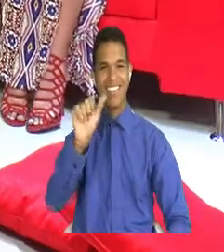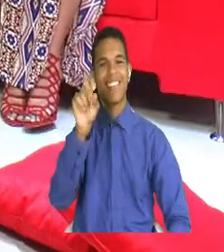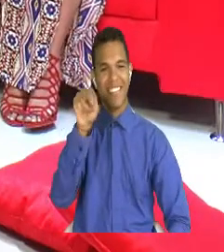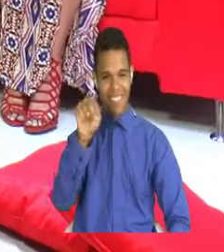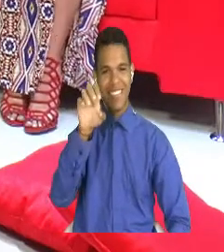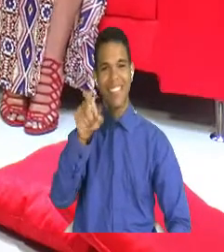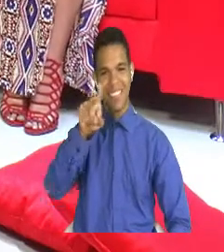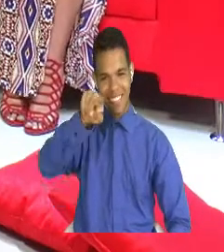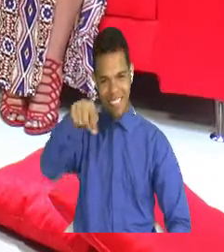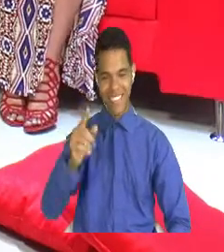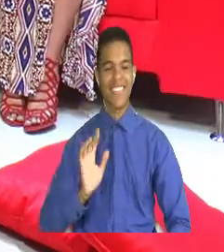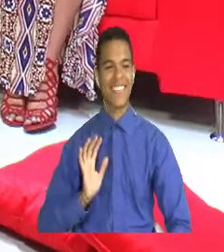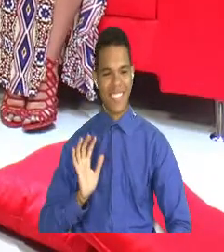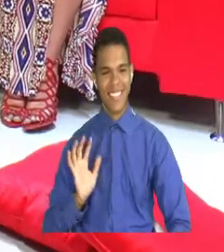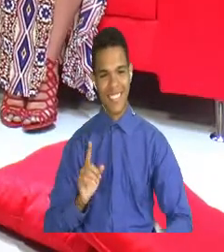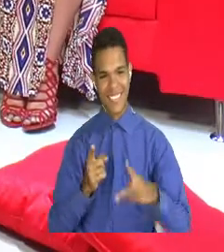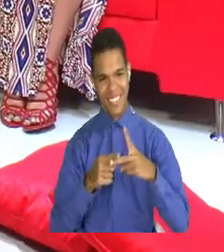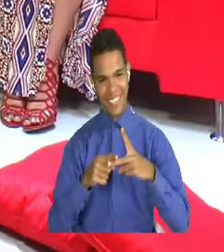Bueno,